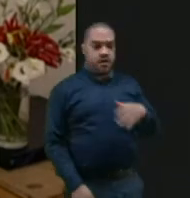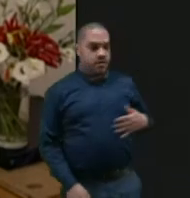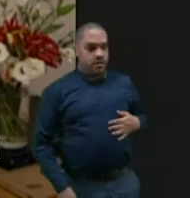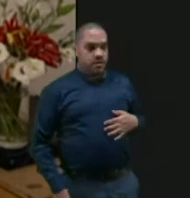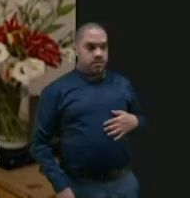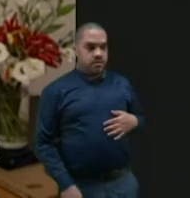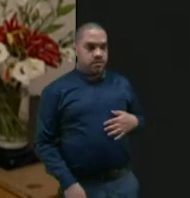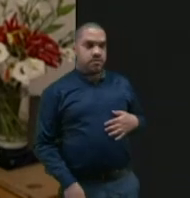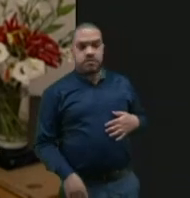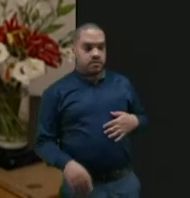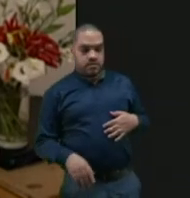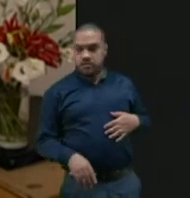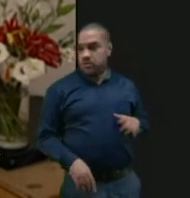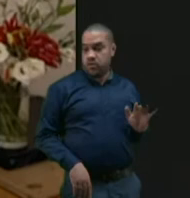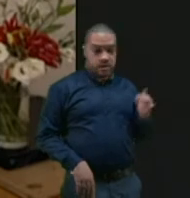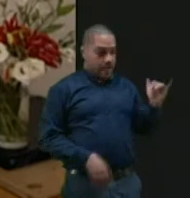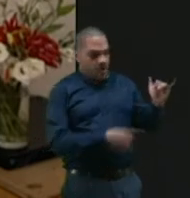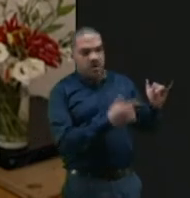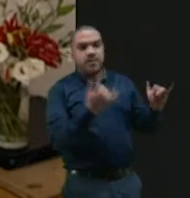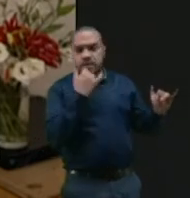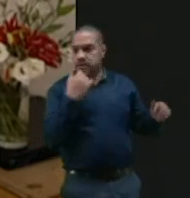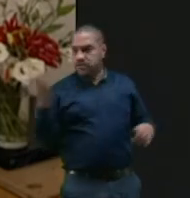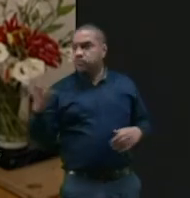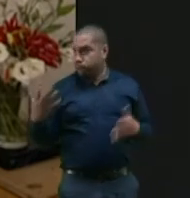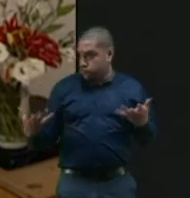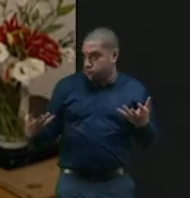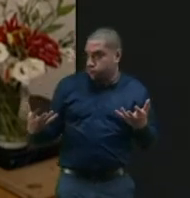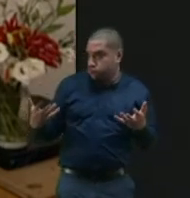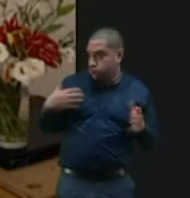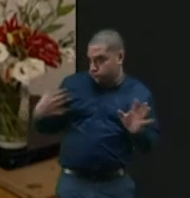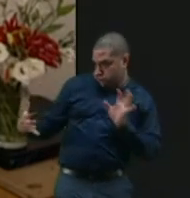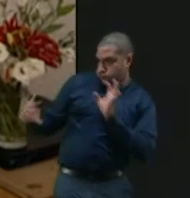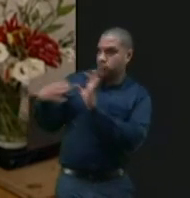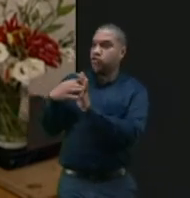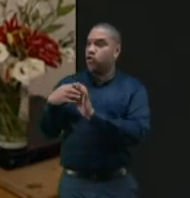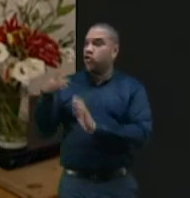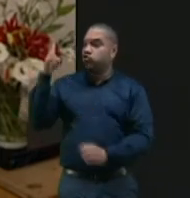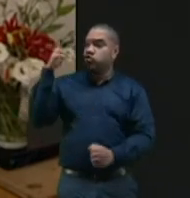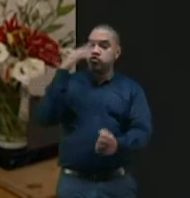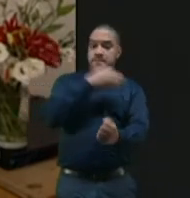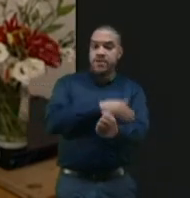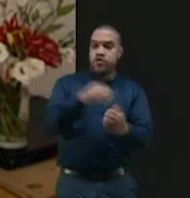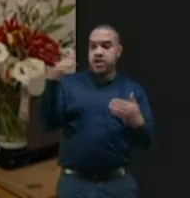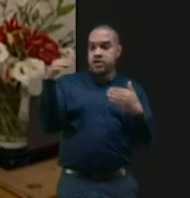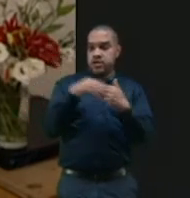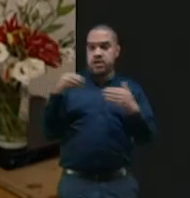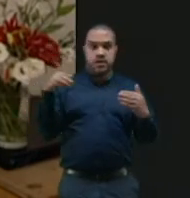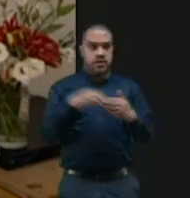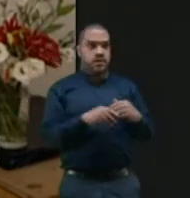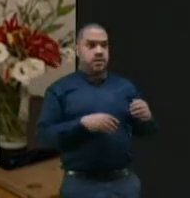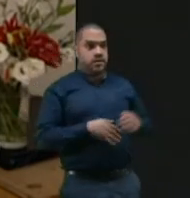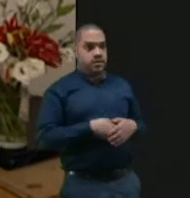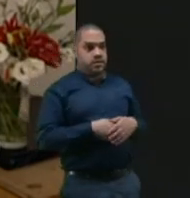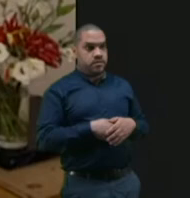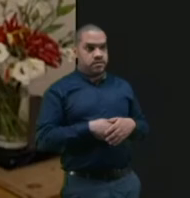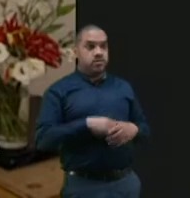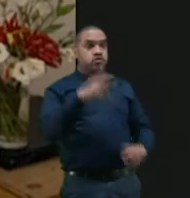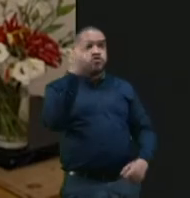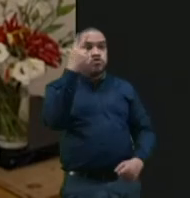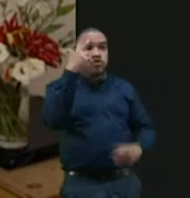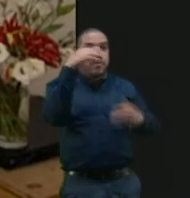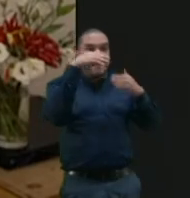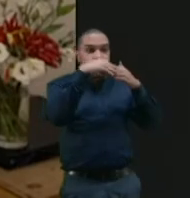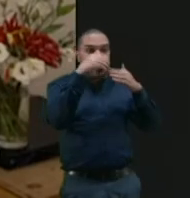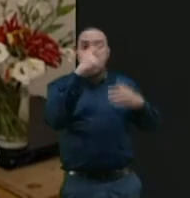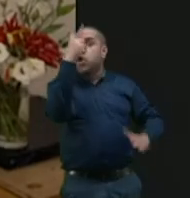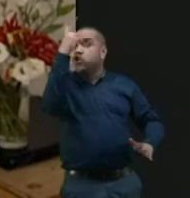adquiéranos por $2 millones. $2 millones. $2 millones. No 2,000 millones, no